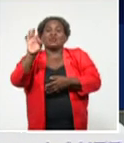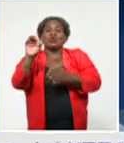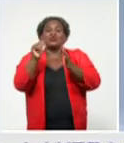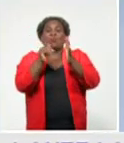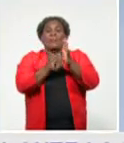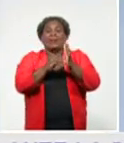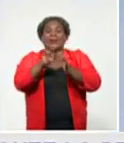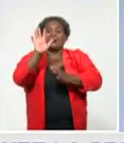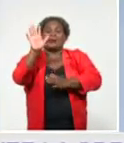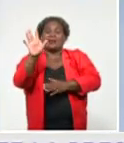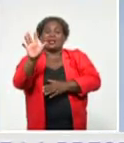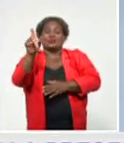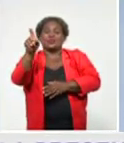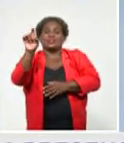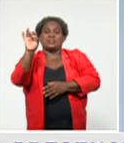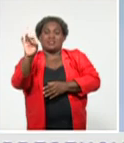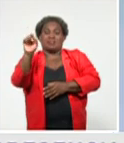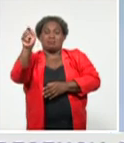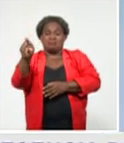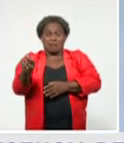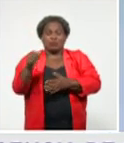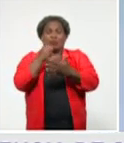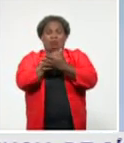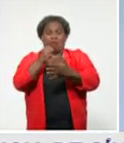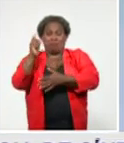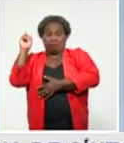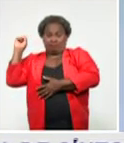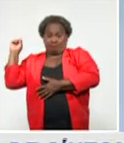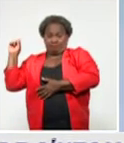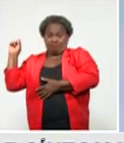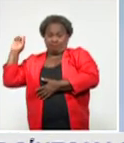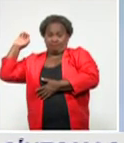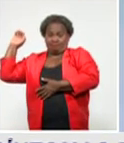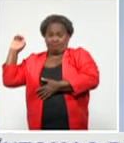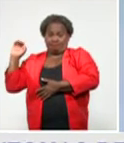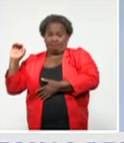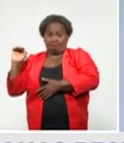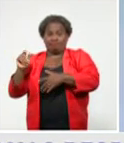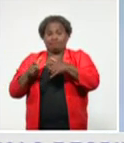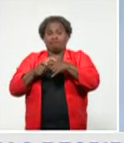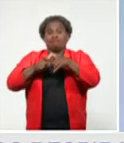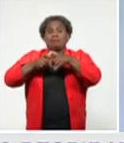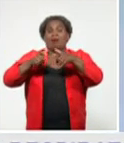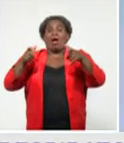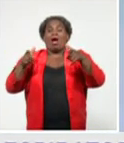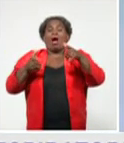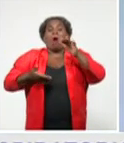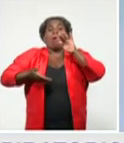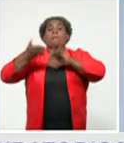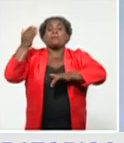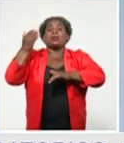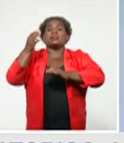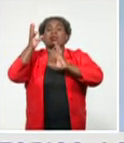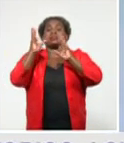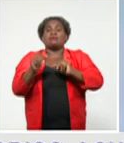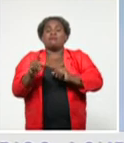108.517 personas con la enfermedad y ya se incrementa la cifra a